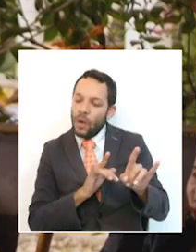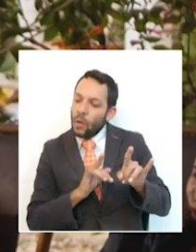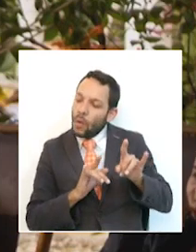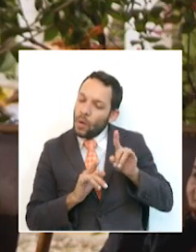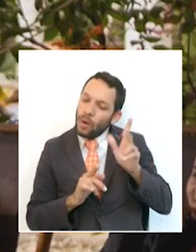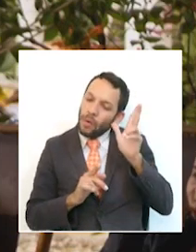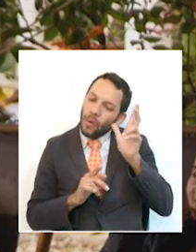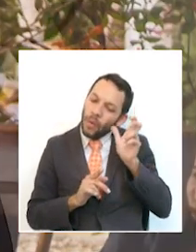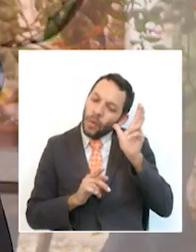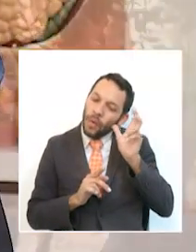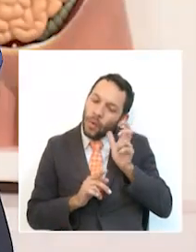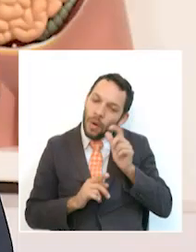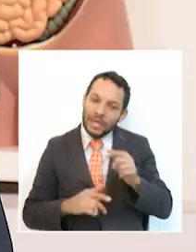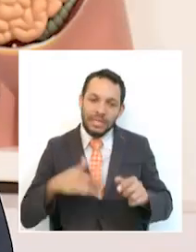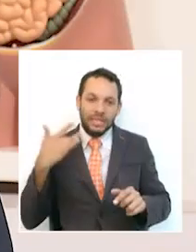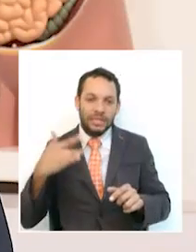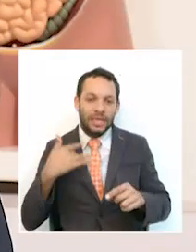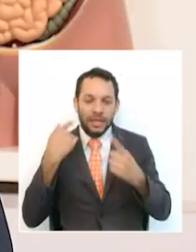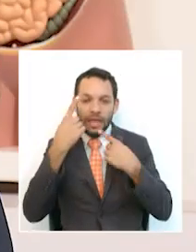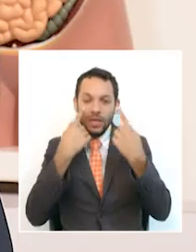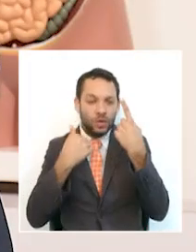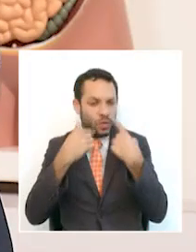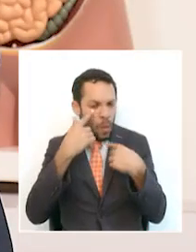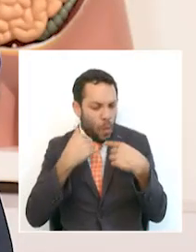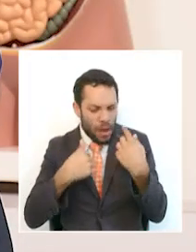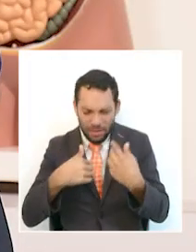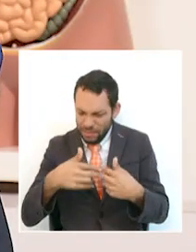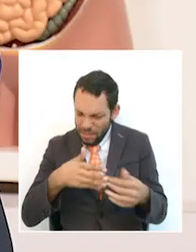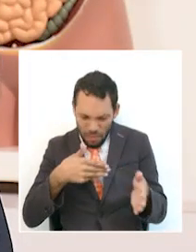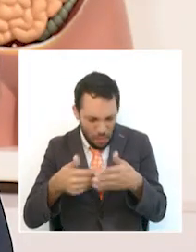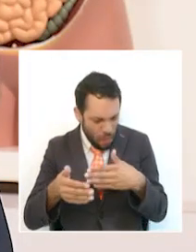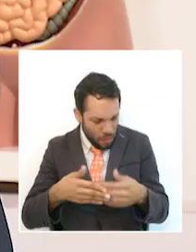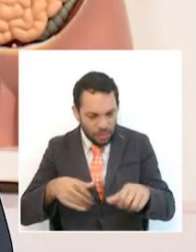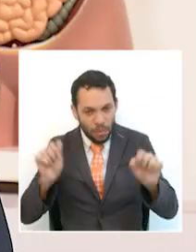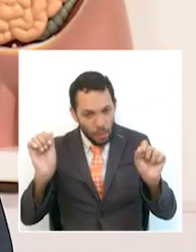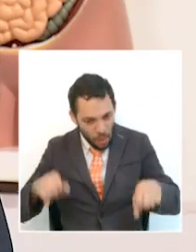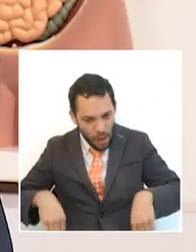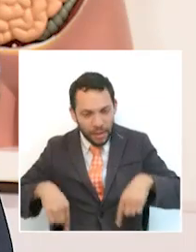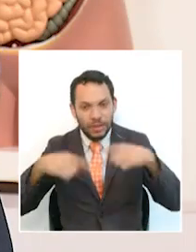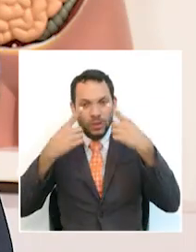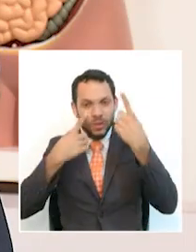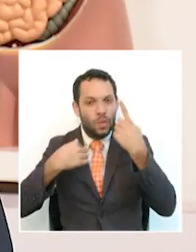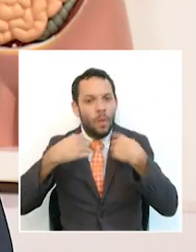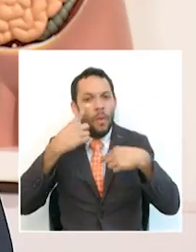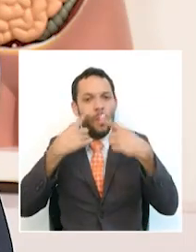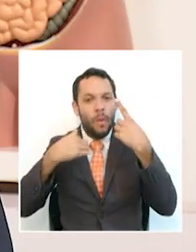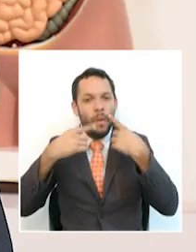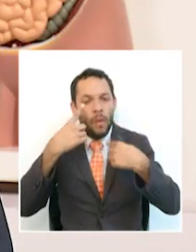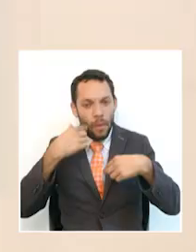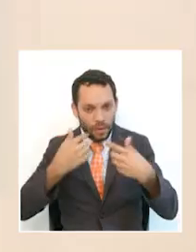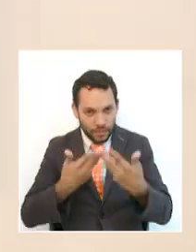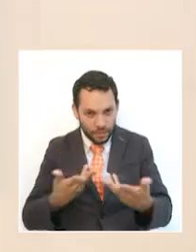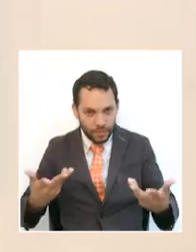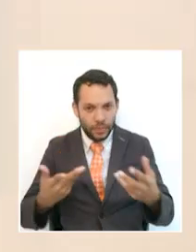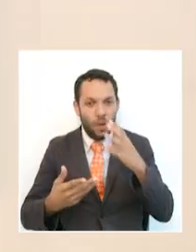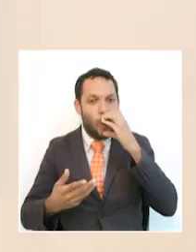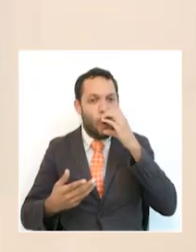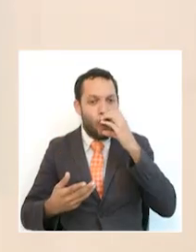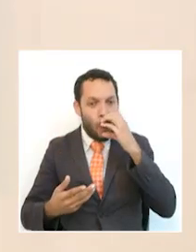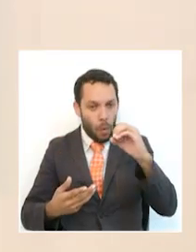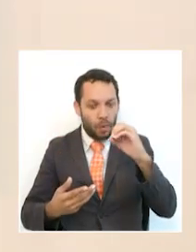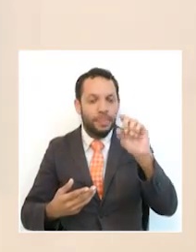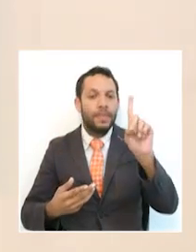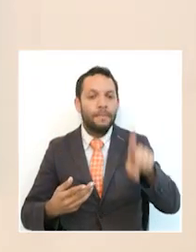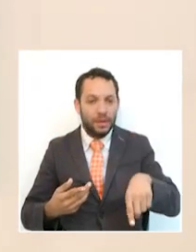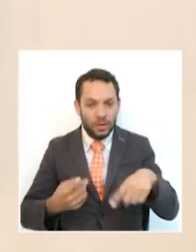unas ganas de llorar pues lo importante si hay que llorar hay que llorar los hombres lloramos los hombres también lloran así es